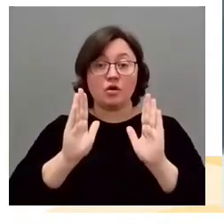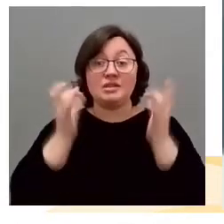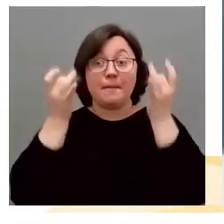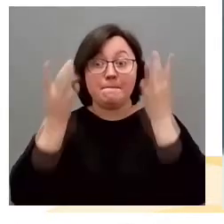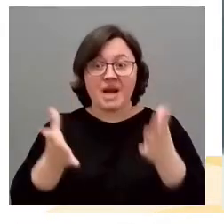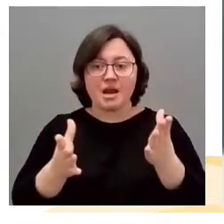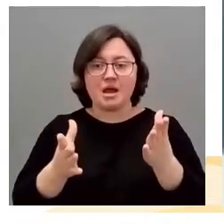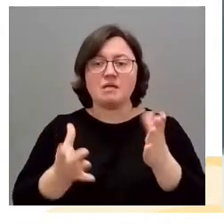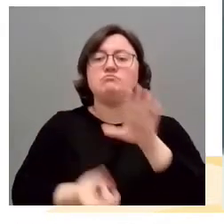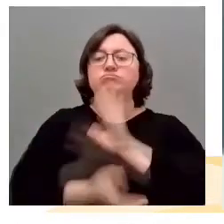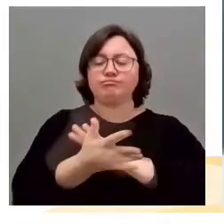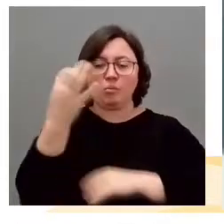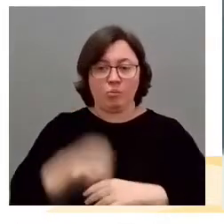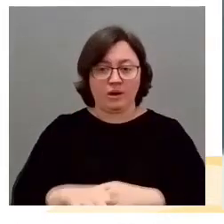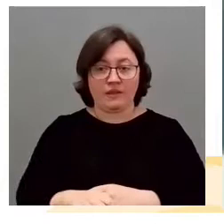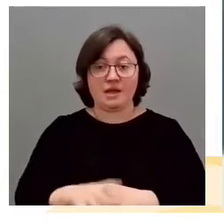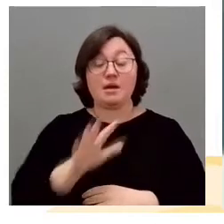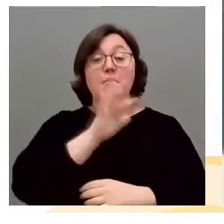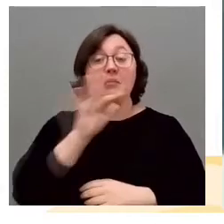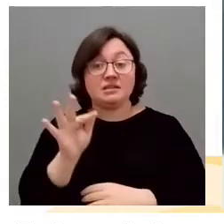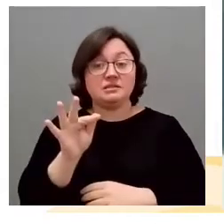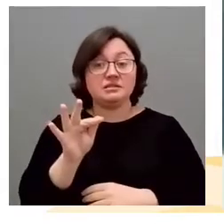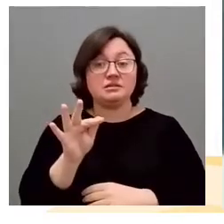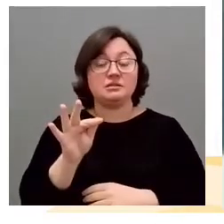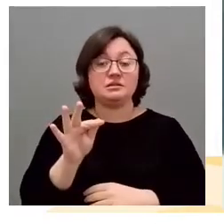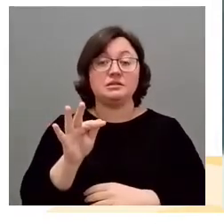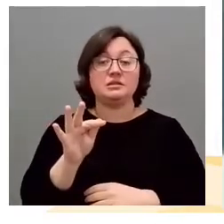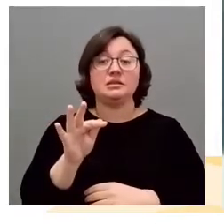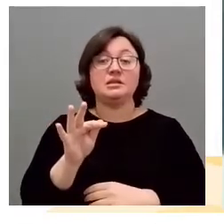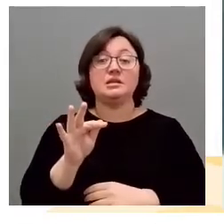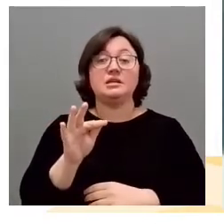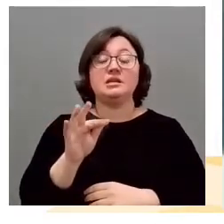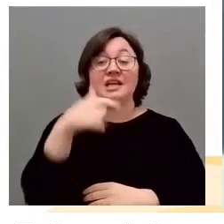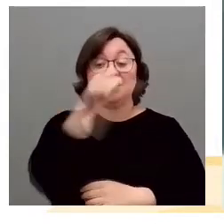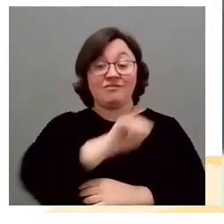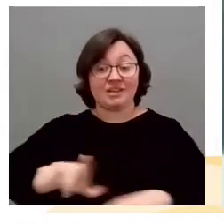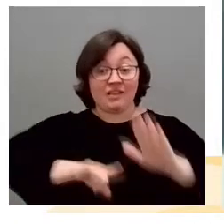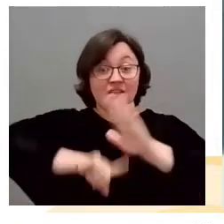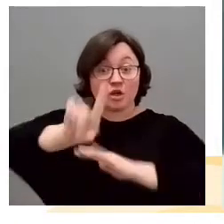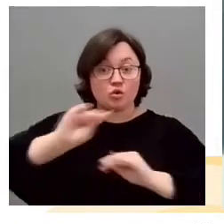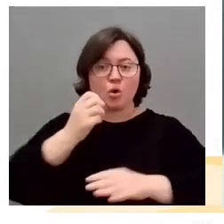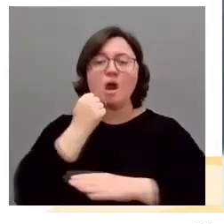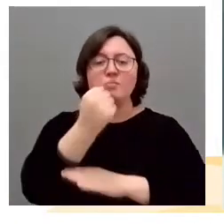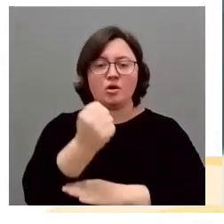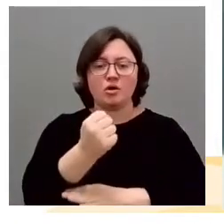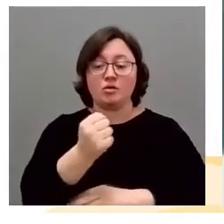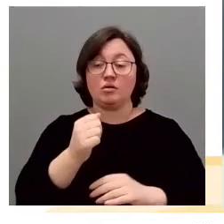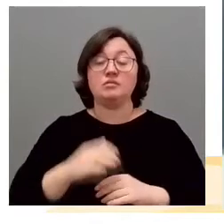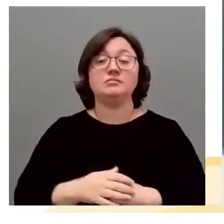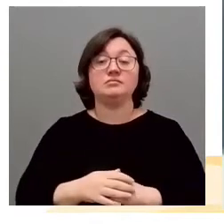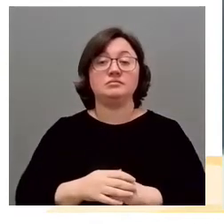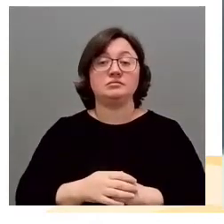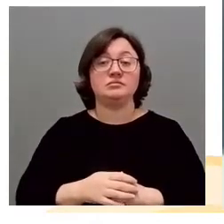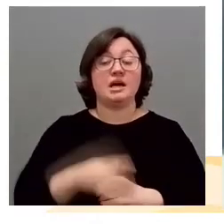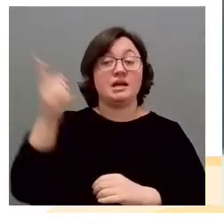temprana y apoyo al desarrollo infantil, para crear una